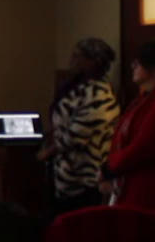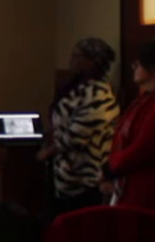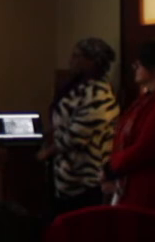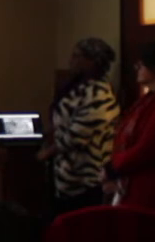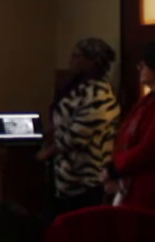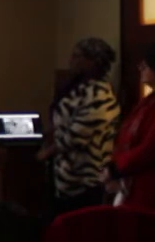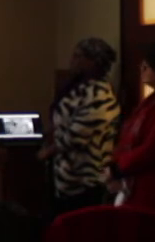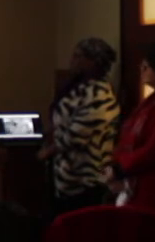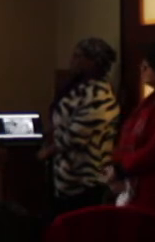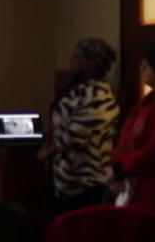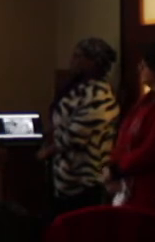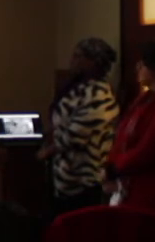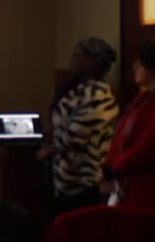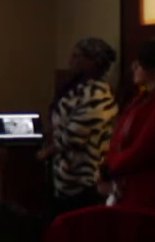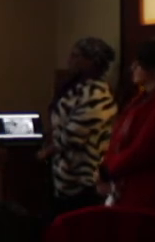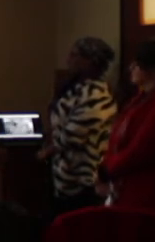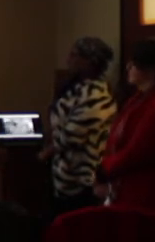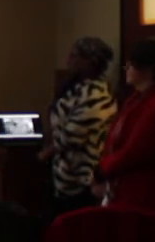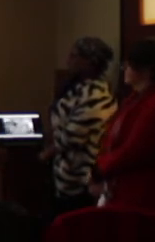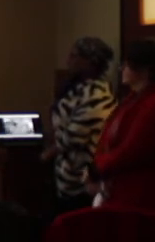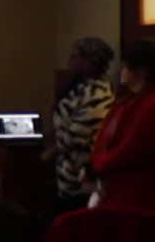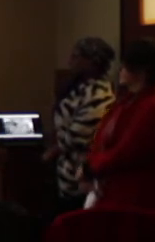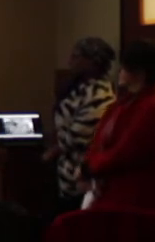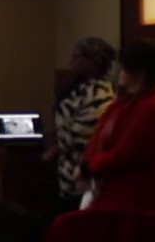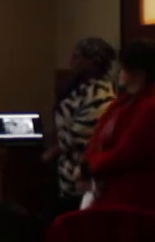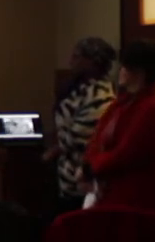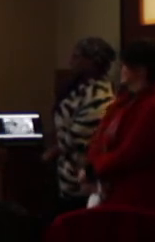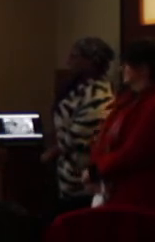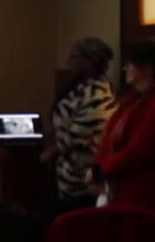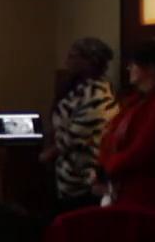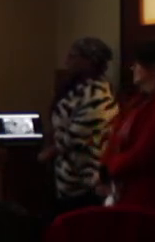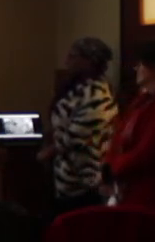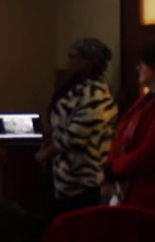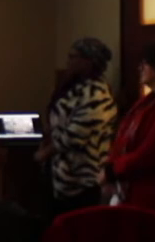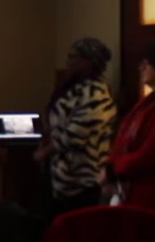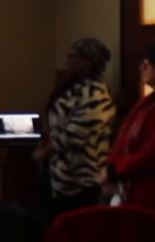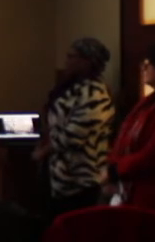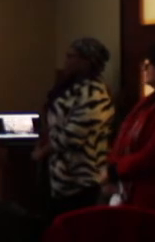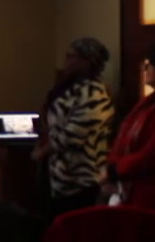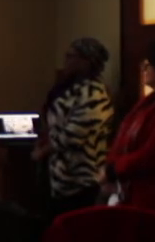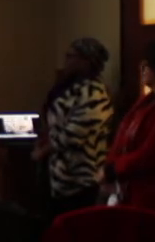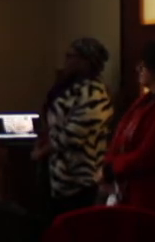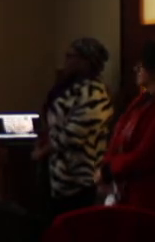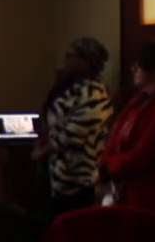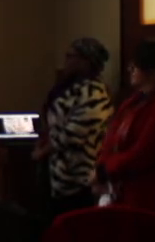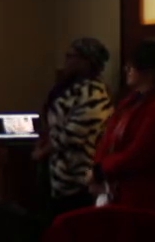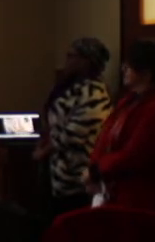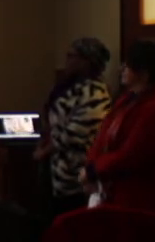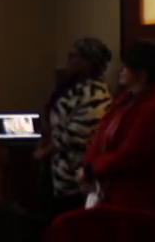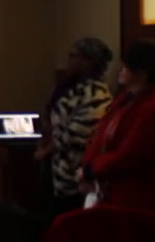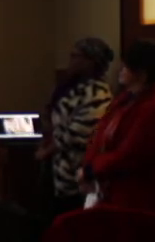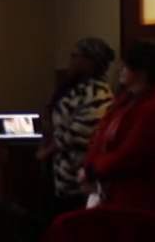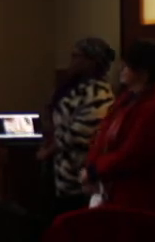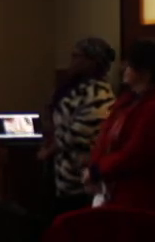casa tuve un barracón. Yo misma traje piedras para edificarlo, pero canté al natural compás